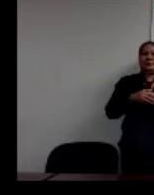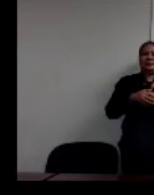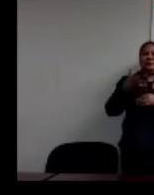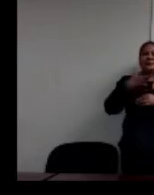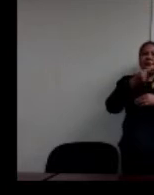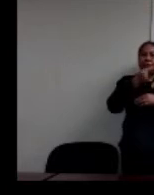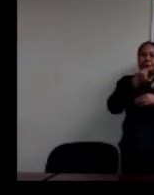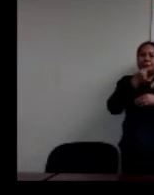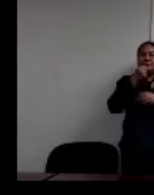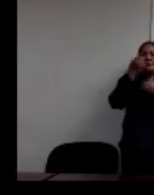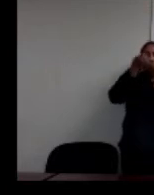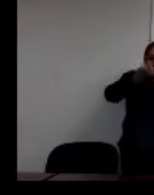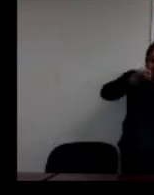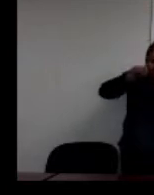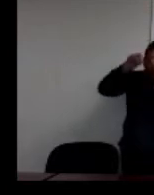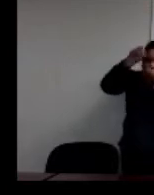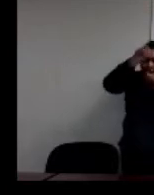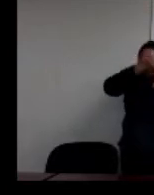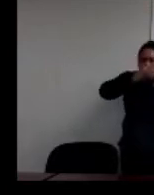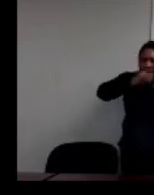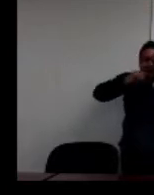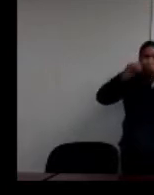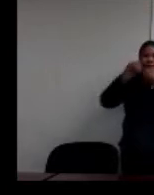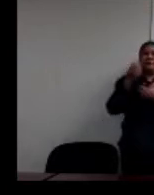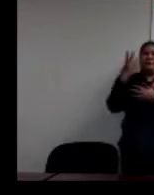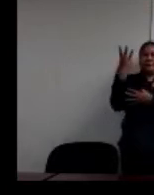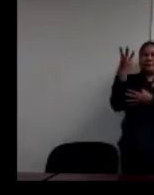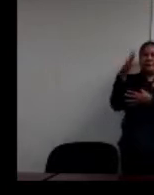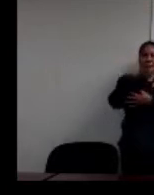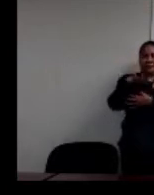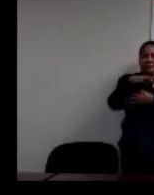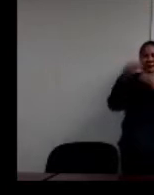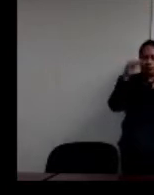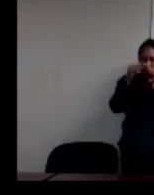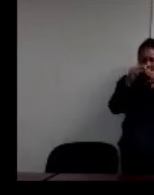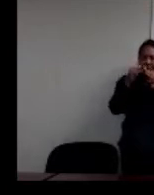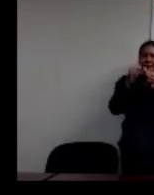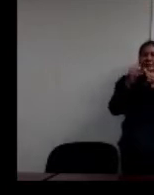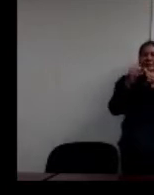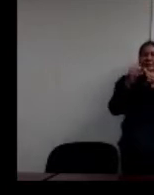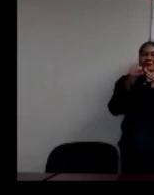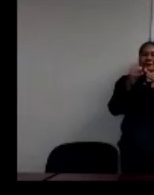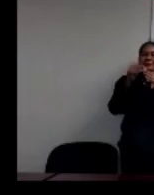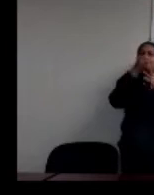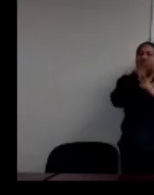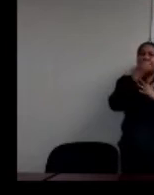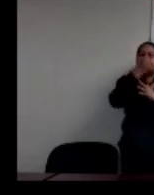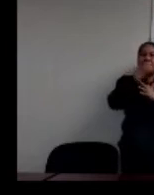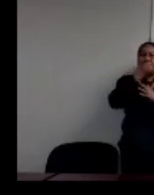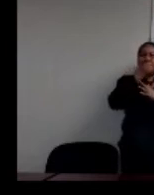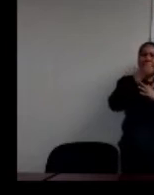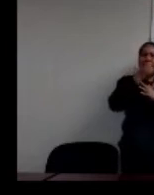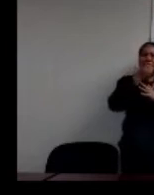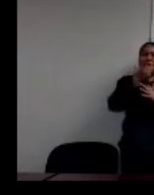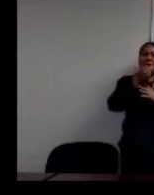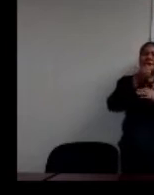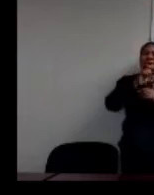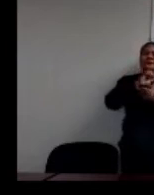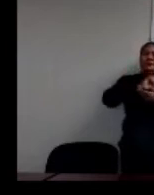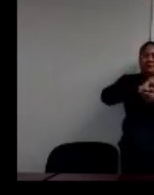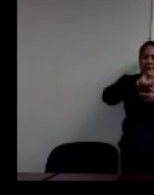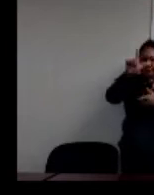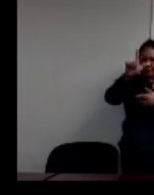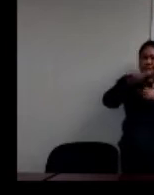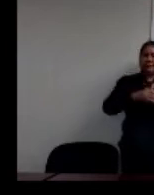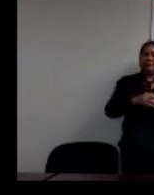que ser evaluado en los tres ambientes: casa, escuela y la parte social. Pero como